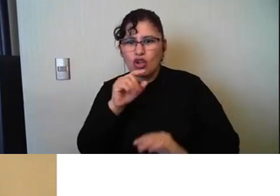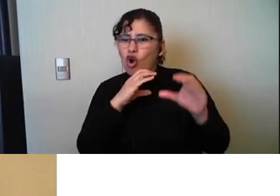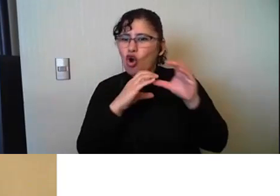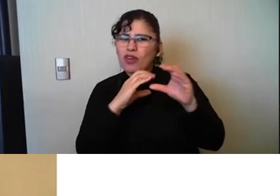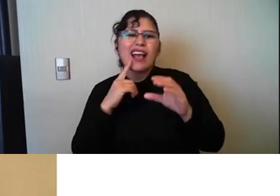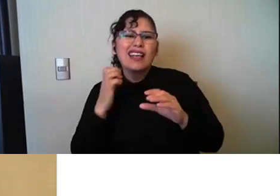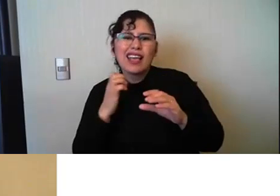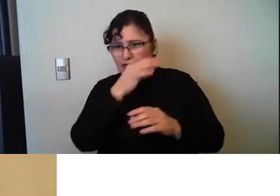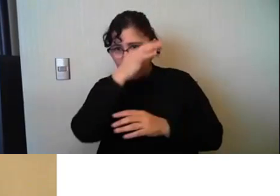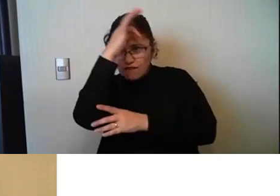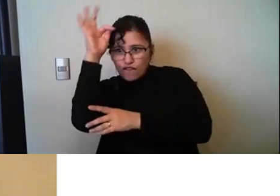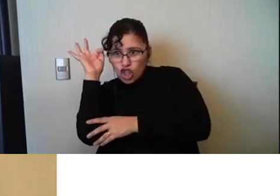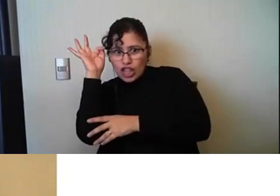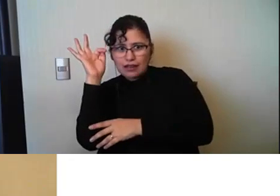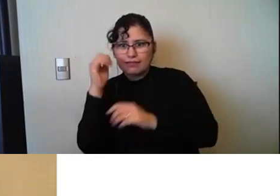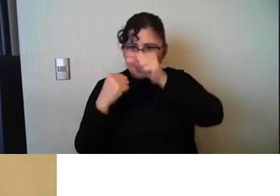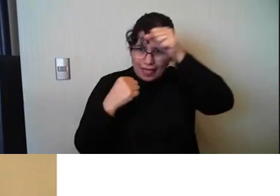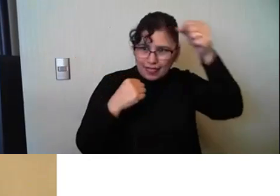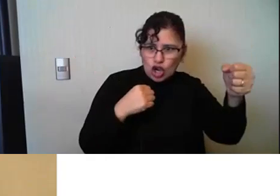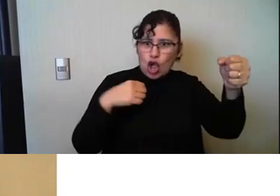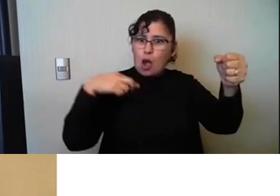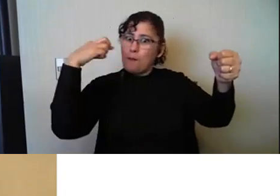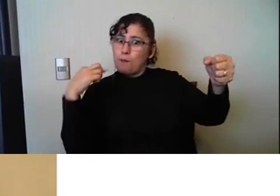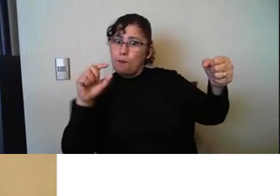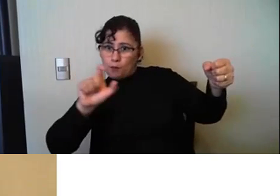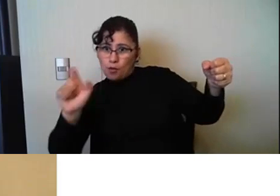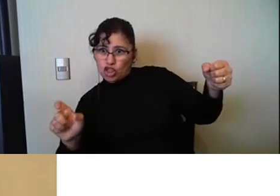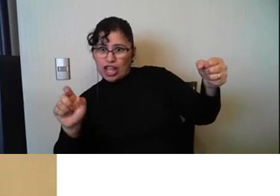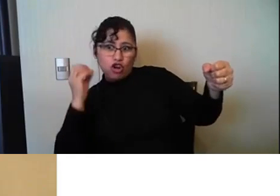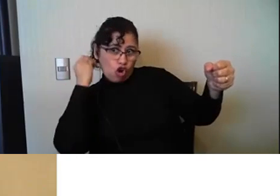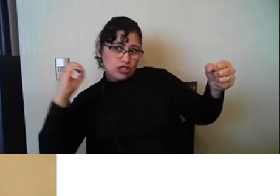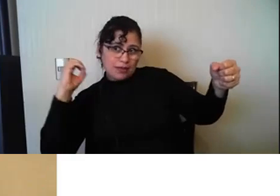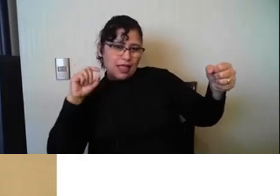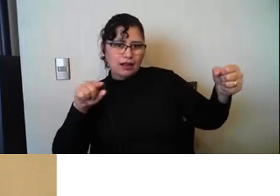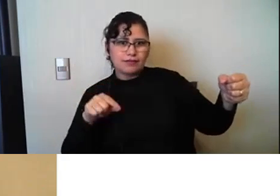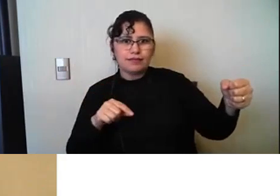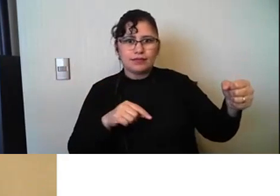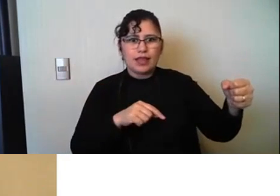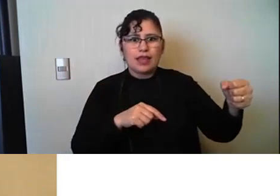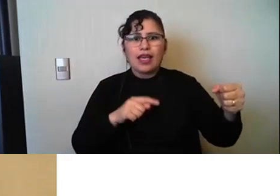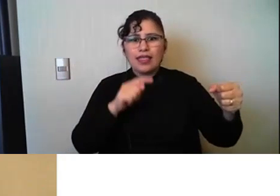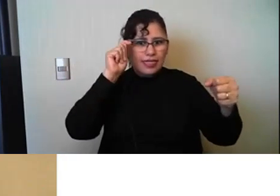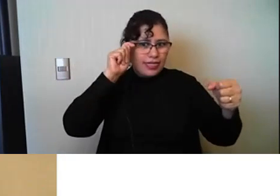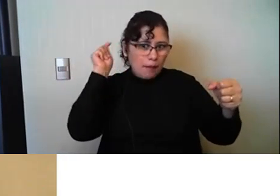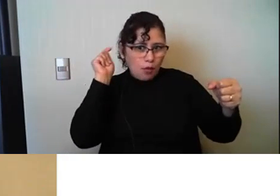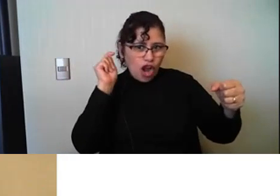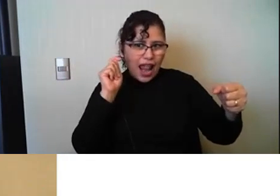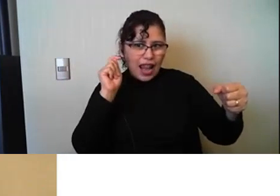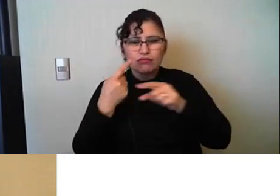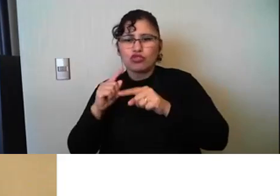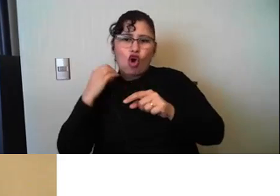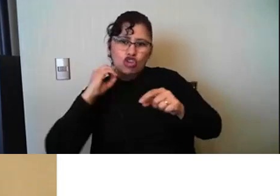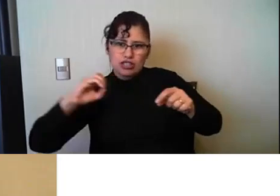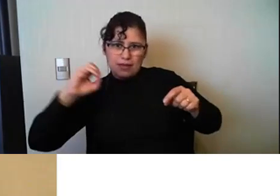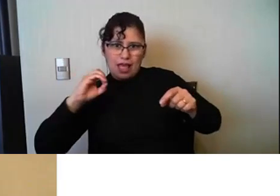lóbulo frontal, esto es anterior, esto es posterior, esto es frontal, esto es temporal, esto es occipital y